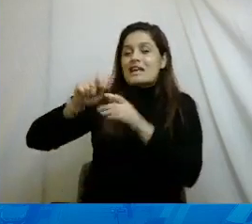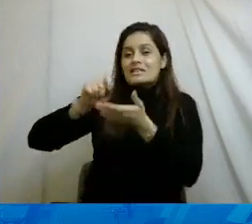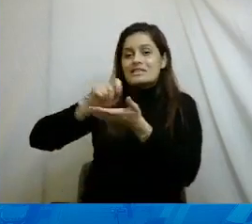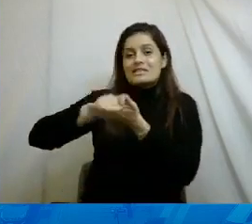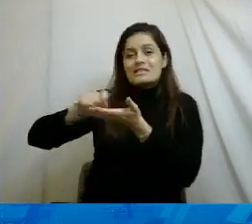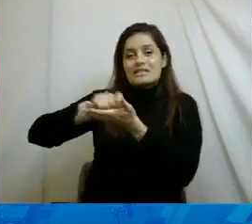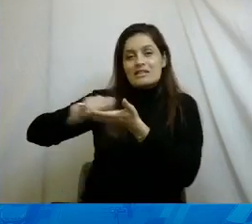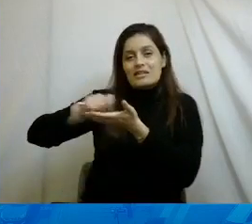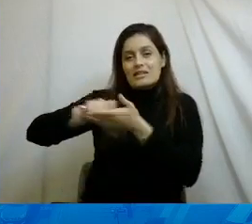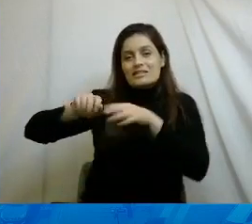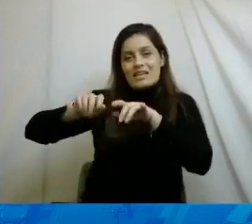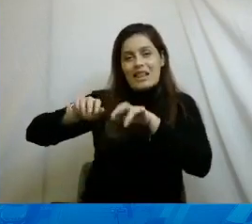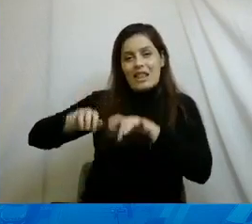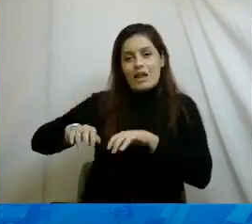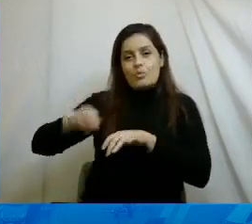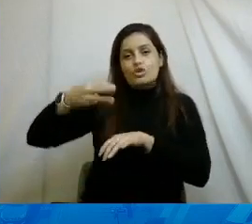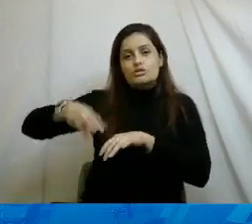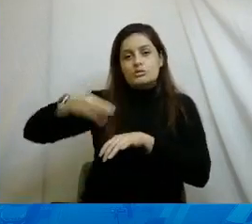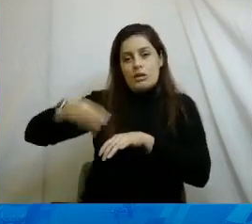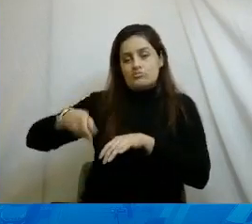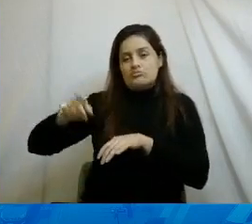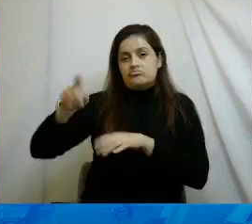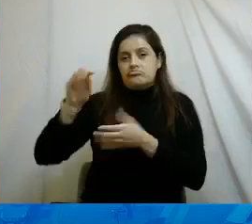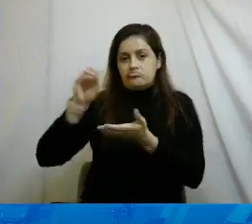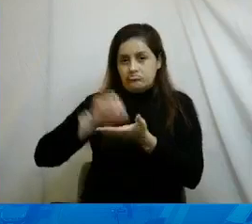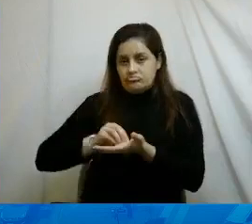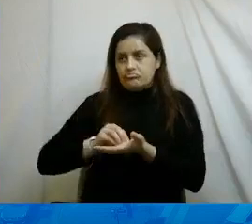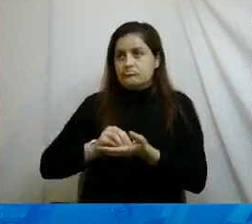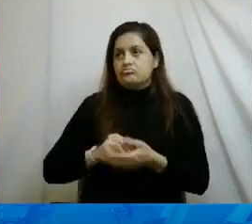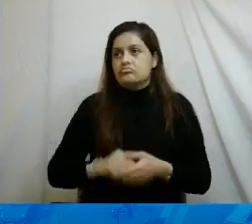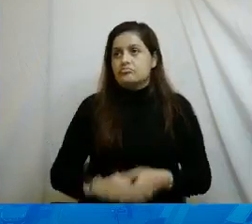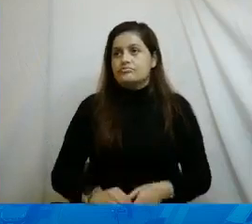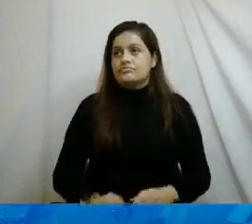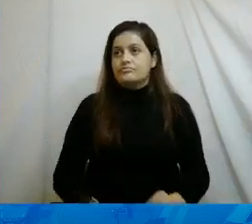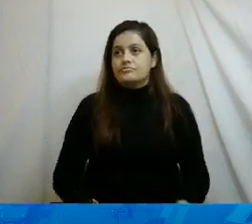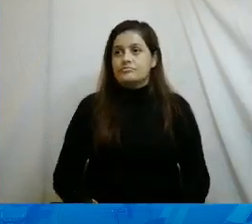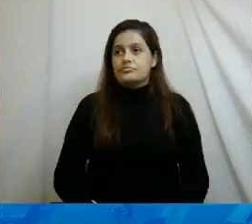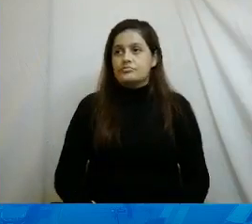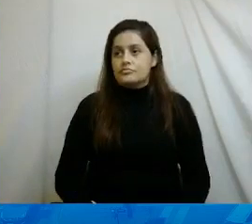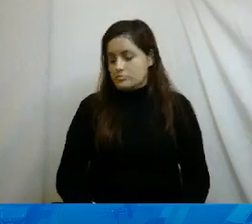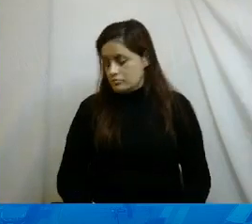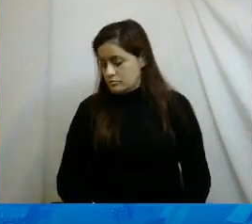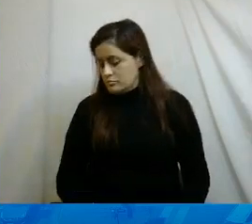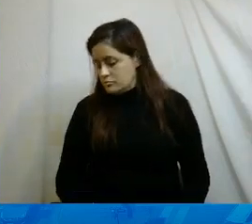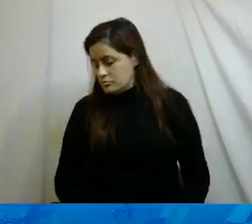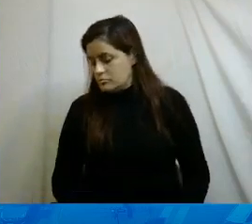alguna solicitud de comodato de ese terreno. Concejal. Solamente,